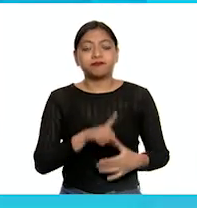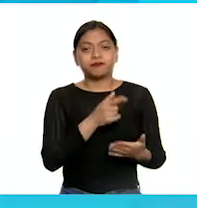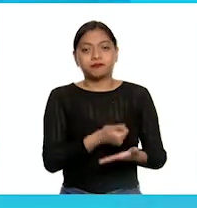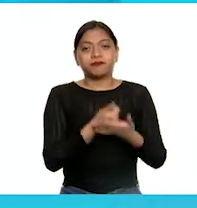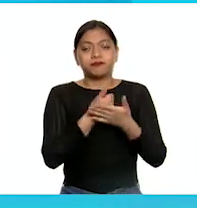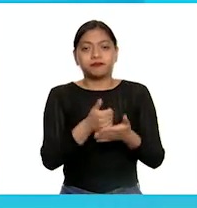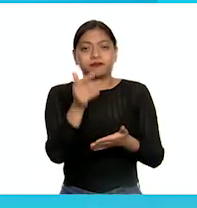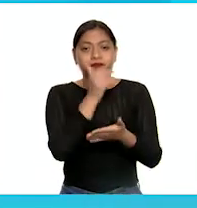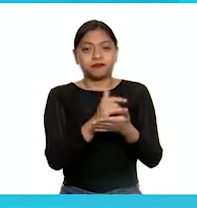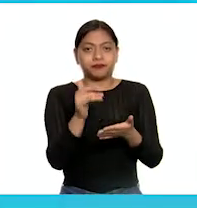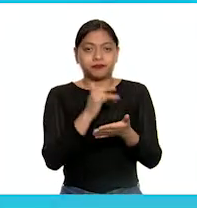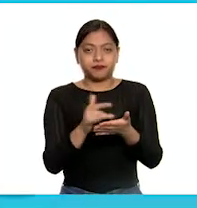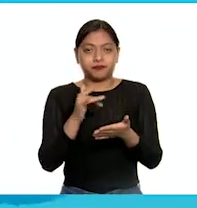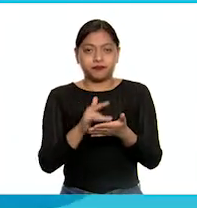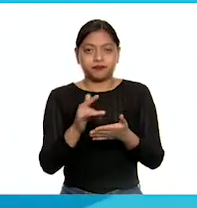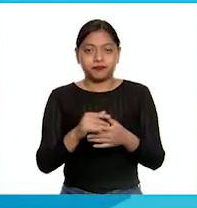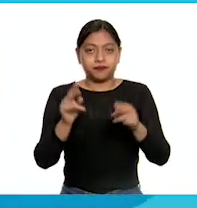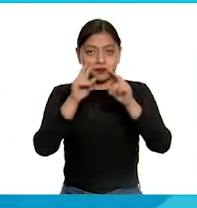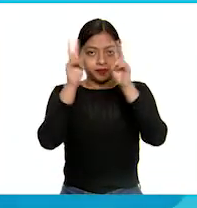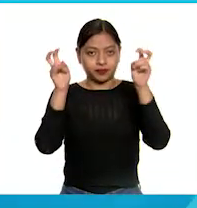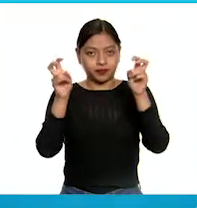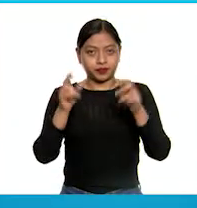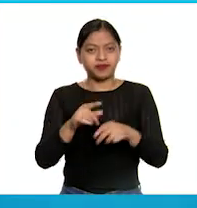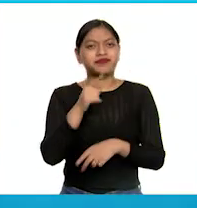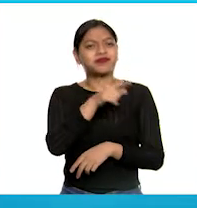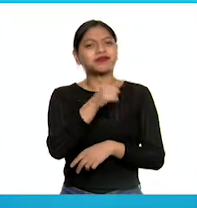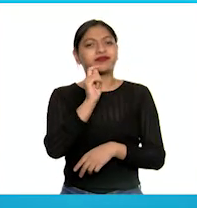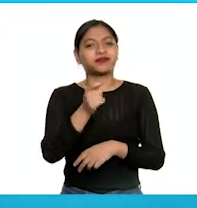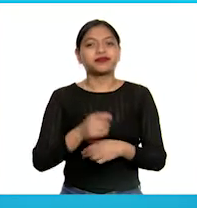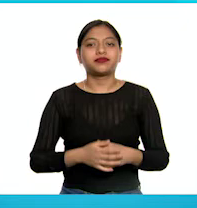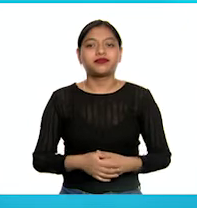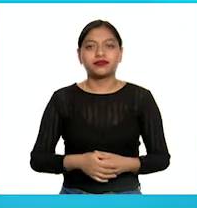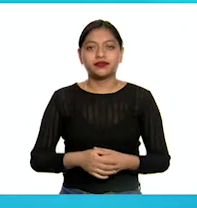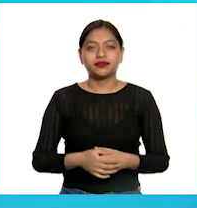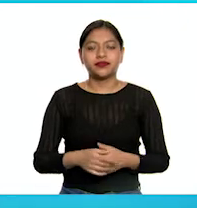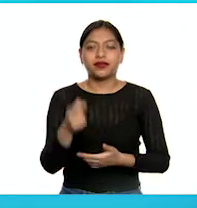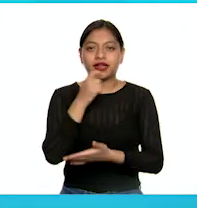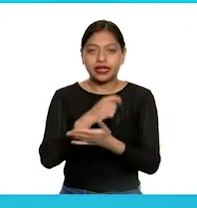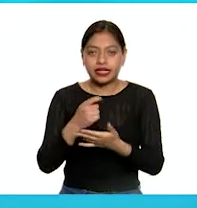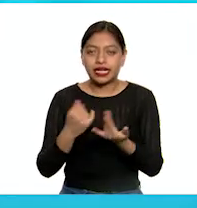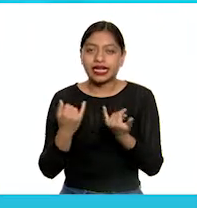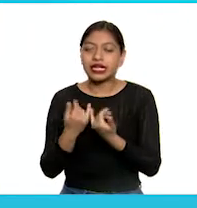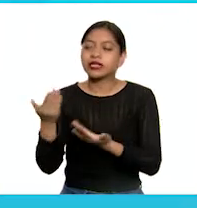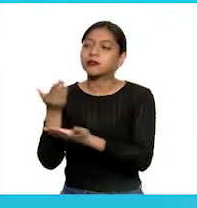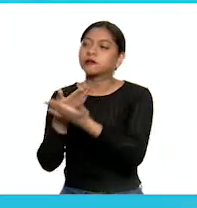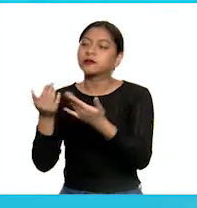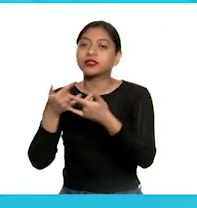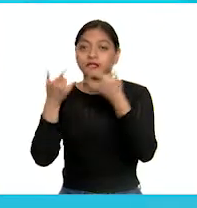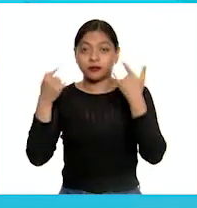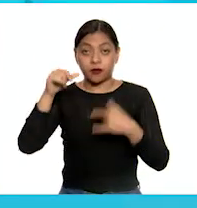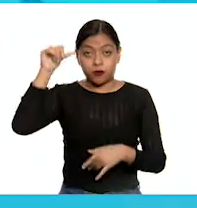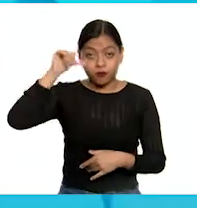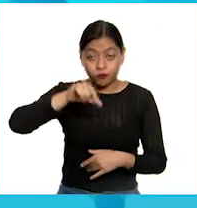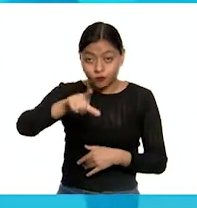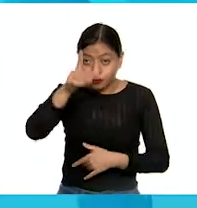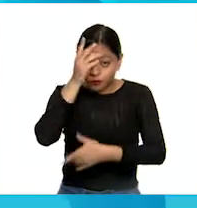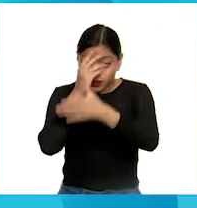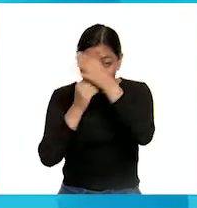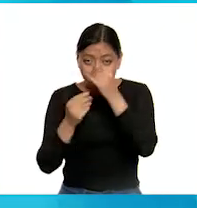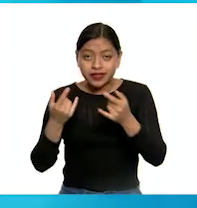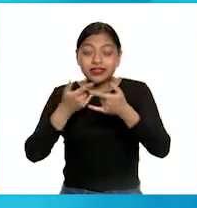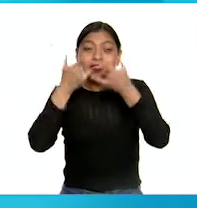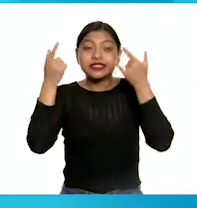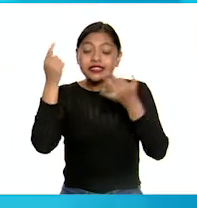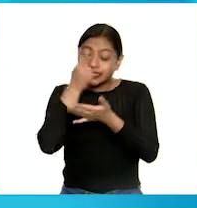apoyes leyendo el título. ¿Qué dice? Escribimos y compartimos cuentos. En este proyecto aprenderemos a escribir un cuento